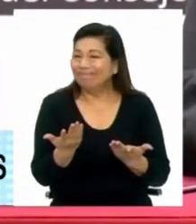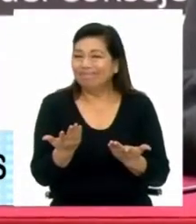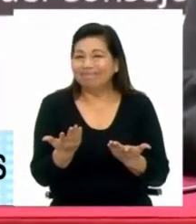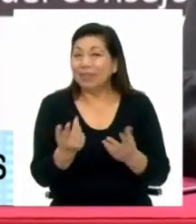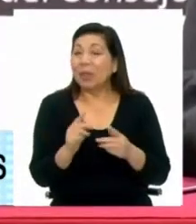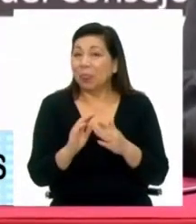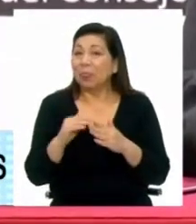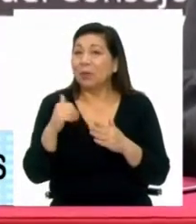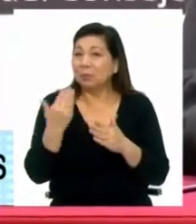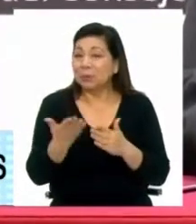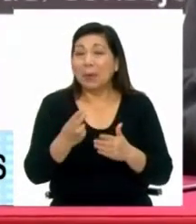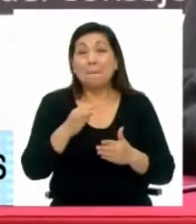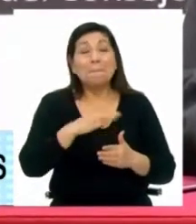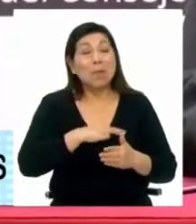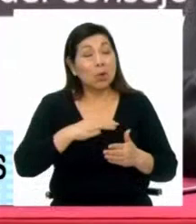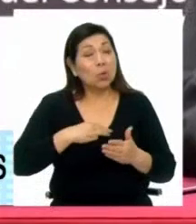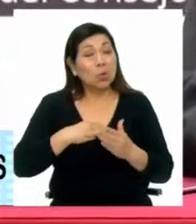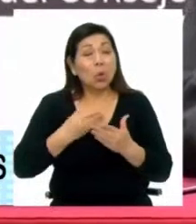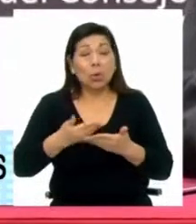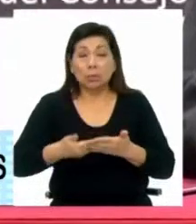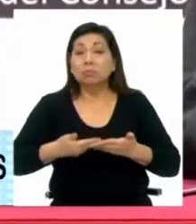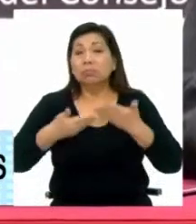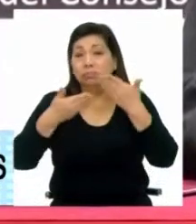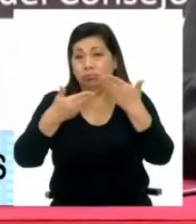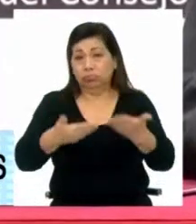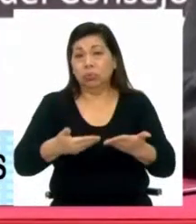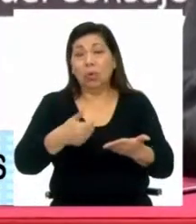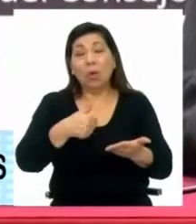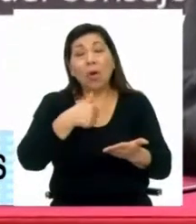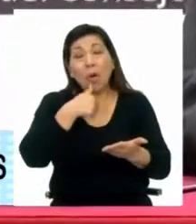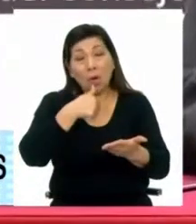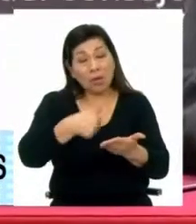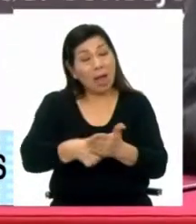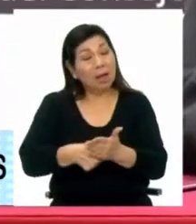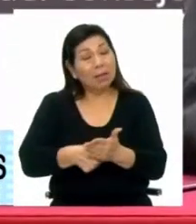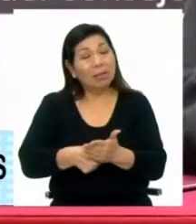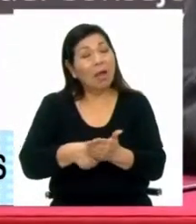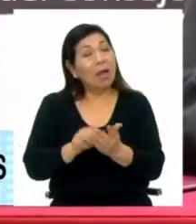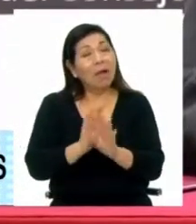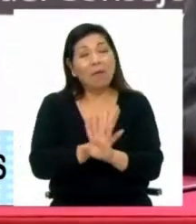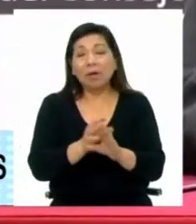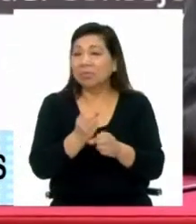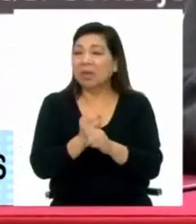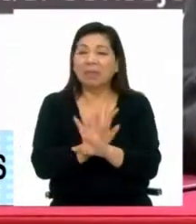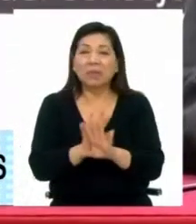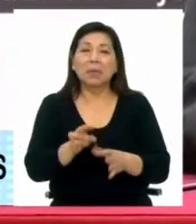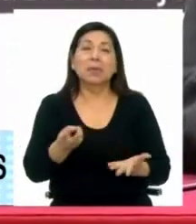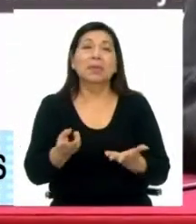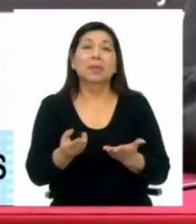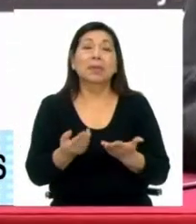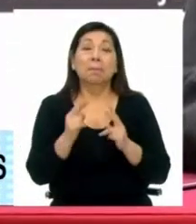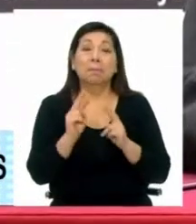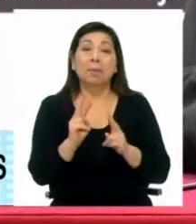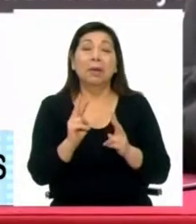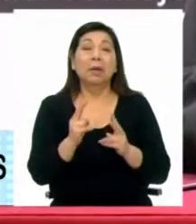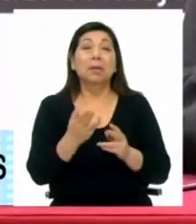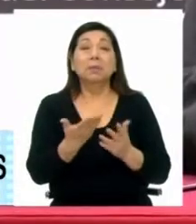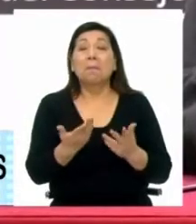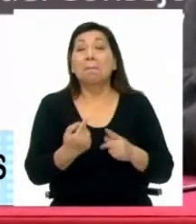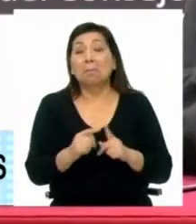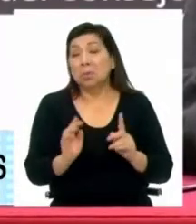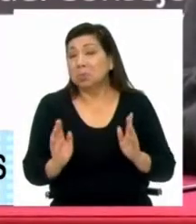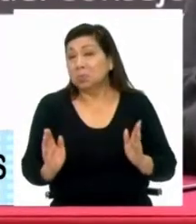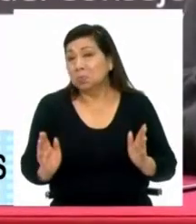y posteriormente el ministro envió inmediatamente su renuncia, conocida también la perspectiva del